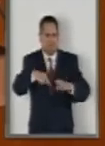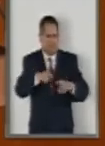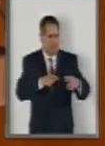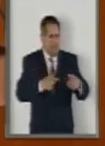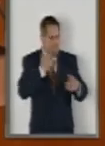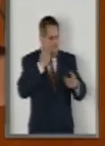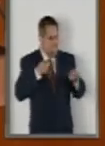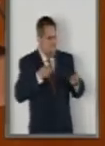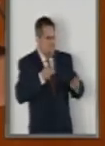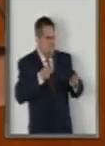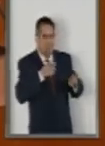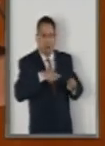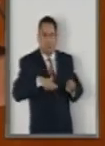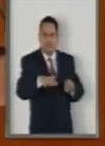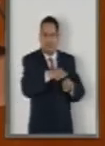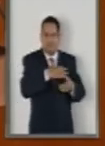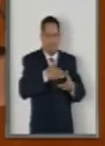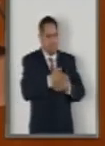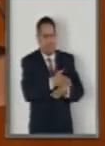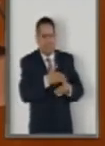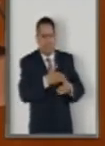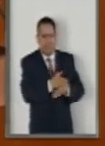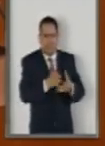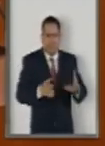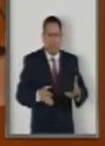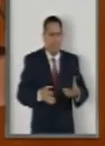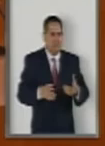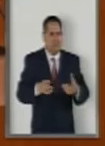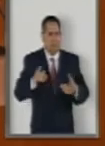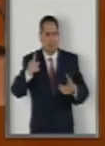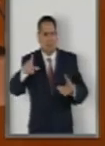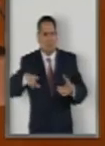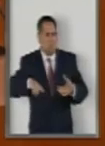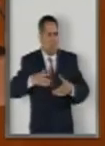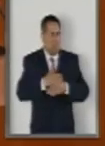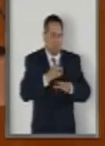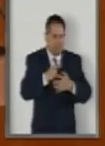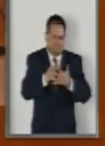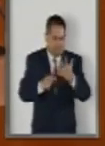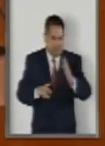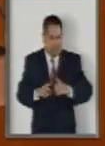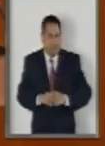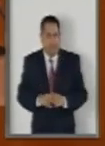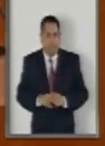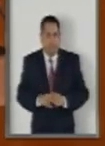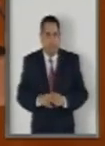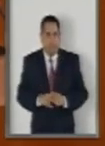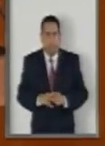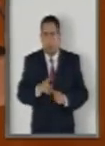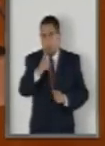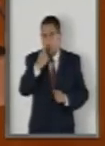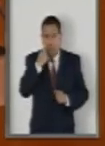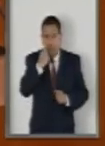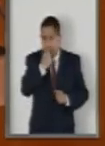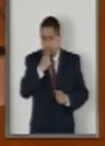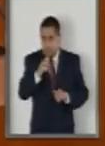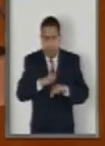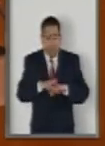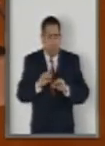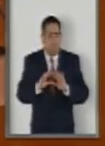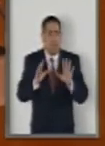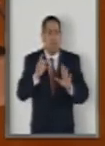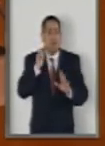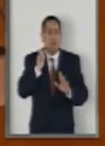los manejos electorales y las autoridades y esto y lo otro, es evidente que